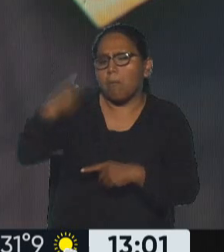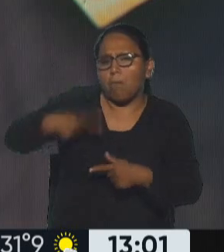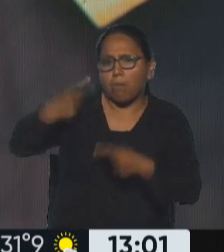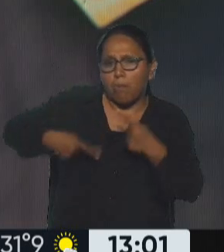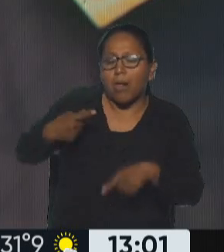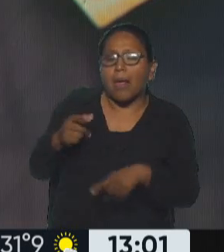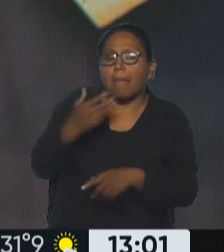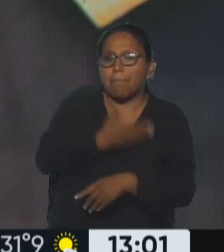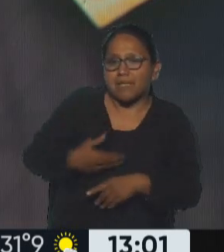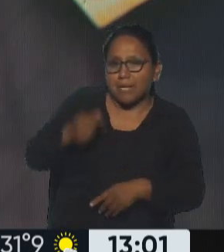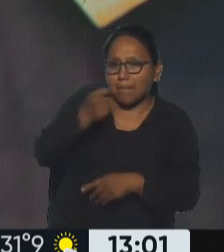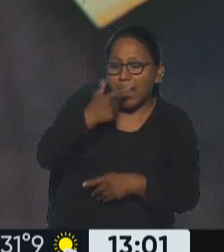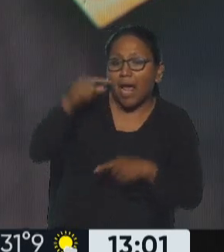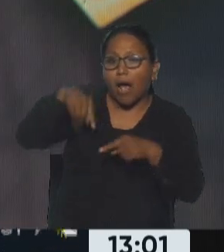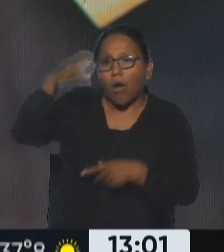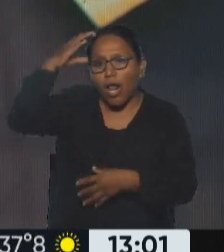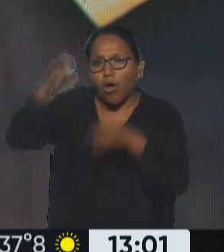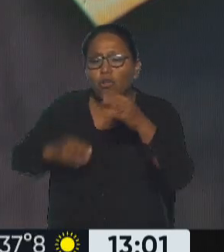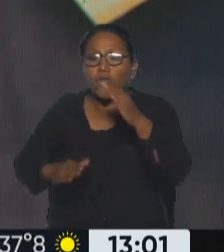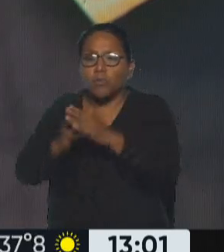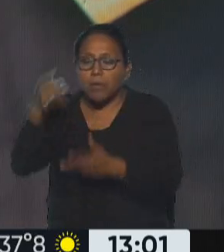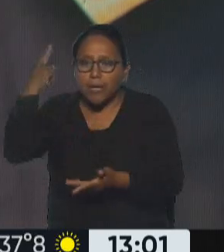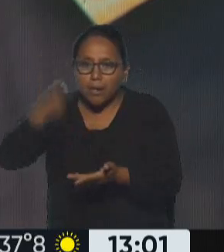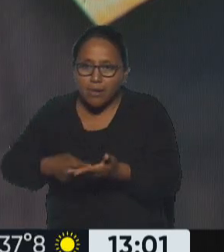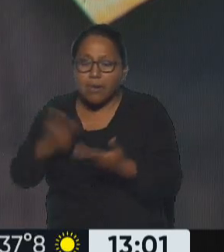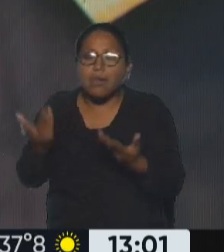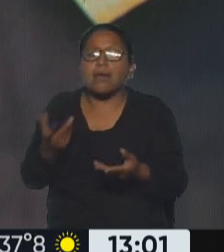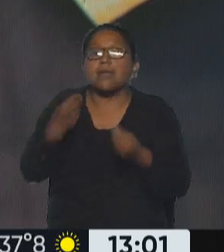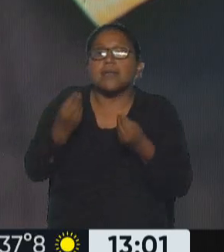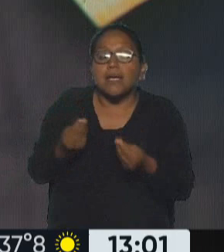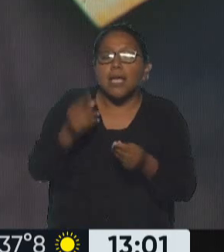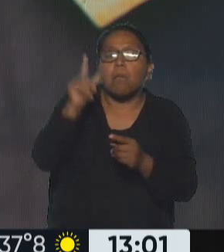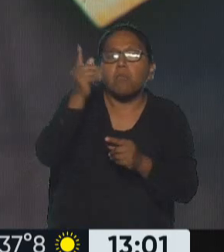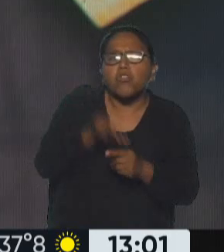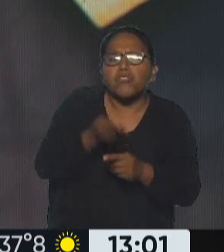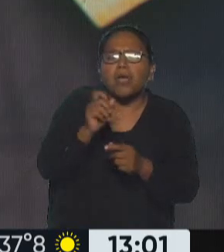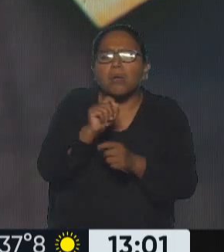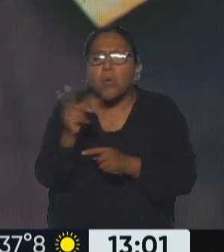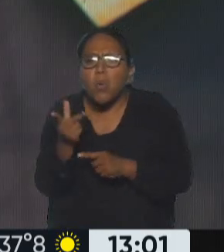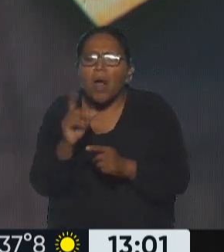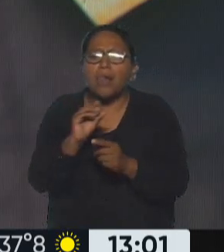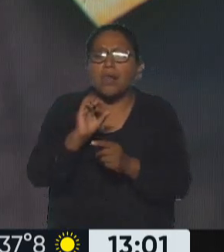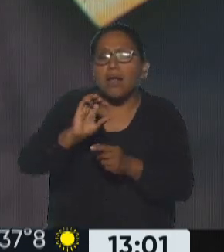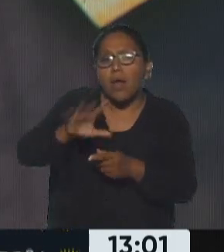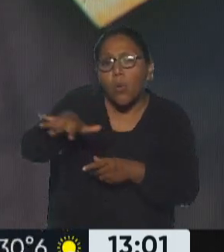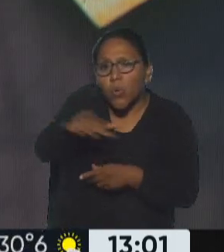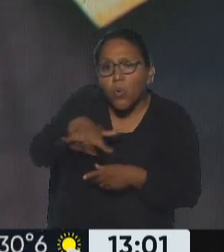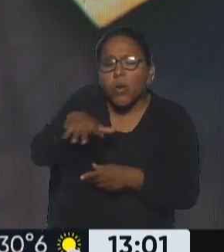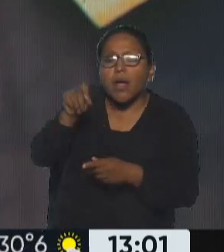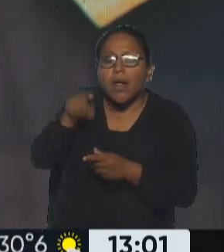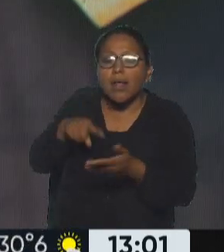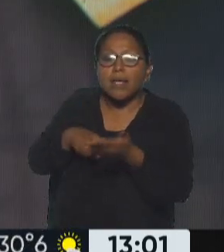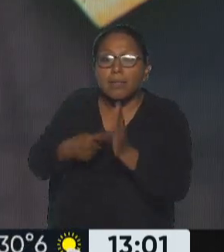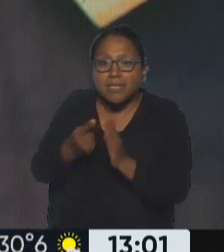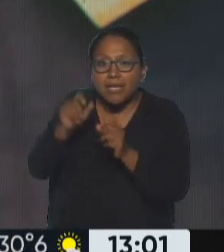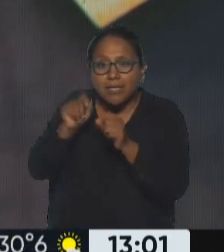macri luego ahora de la Corte Suprema de Justicia de la nación definiendo Qué porcentaje le corresponde a un Distrito en particular la